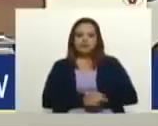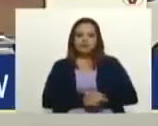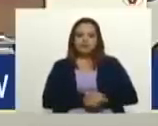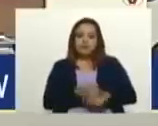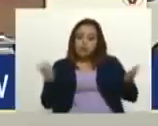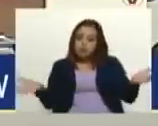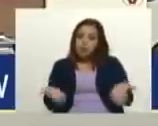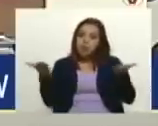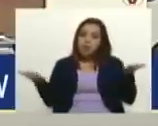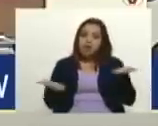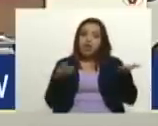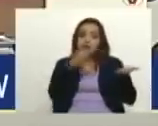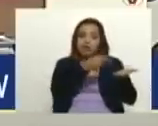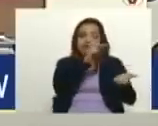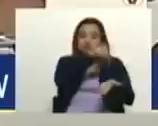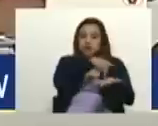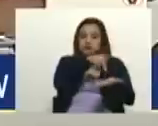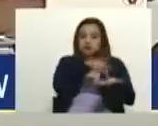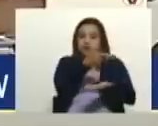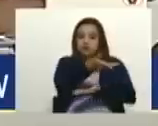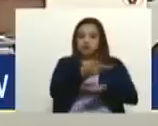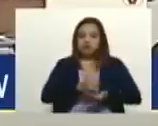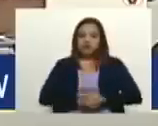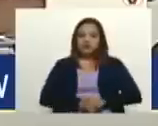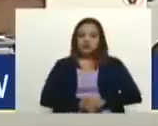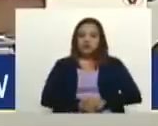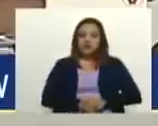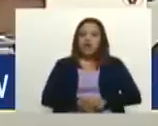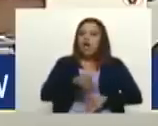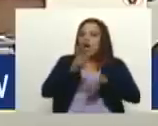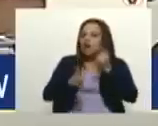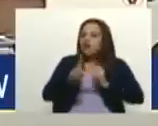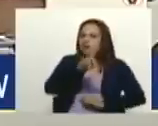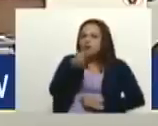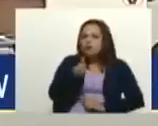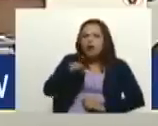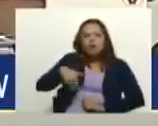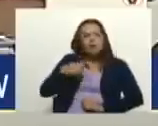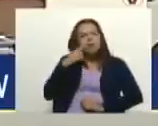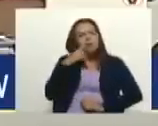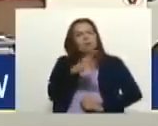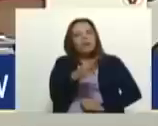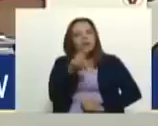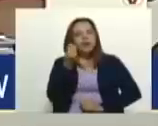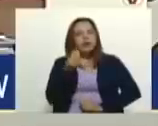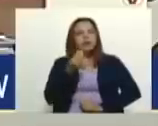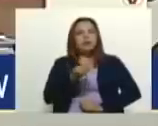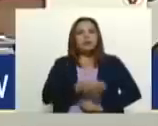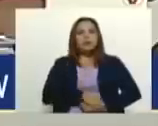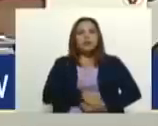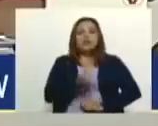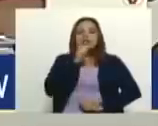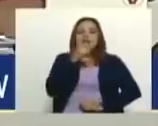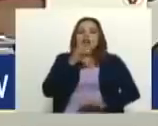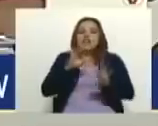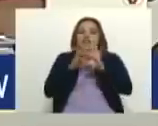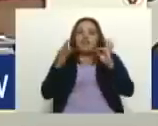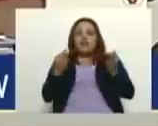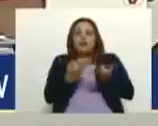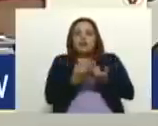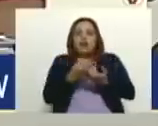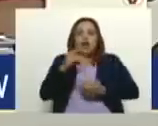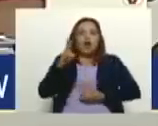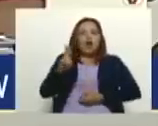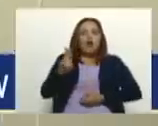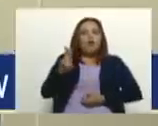Promovieron y fueron parte de ellos. Quien tenga alguna duda puede ver de dónde, quién era la familia de Álvaro